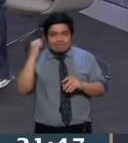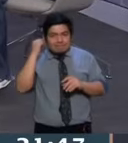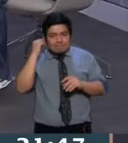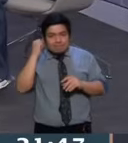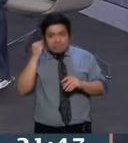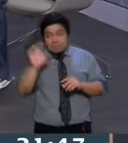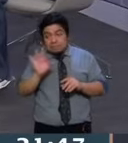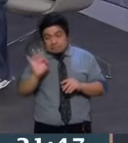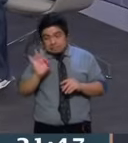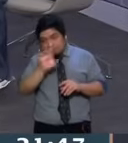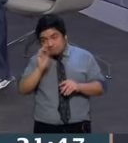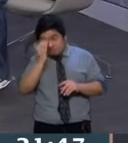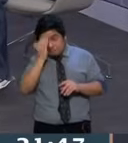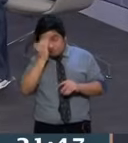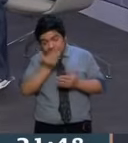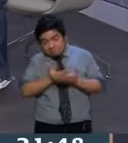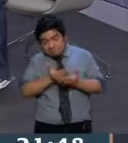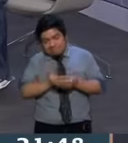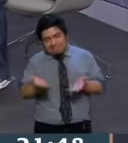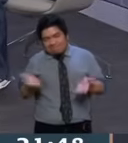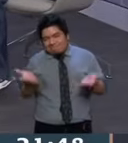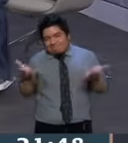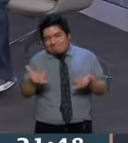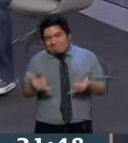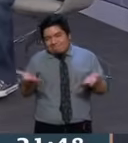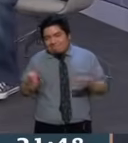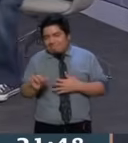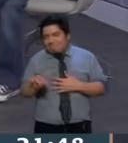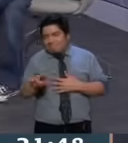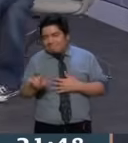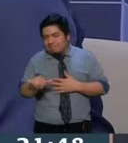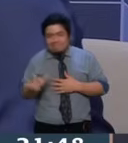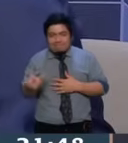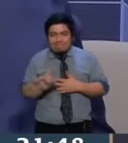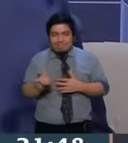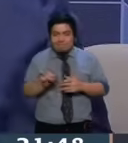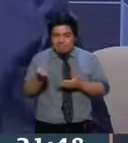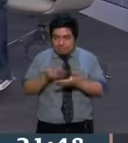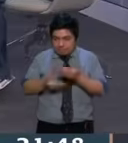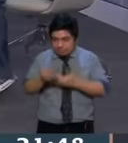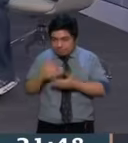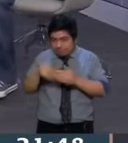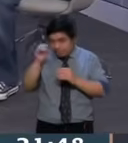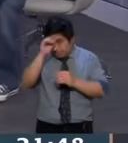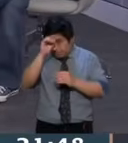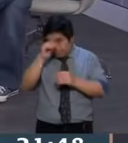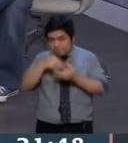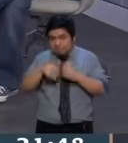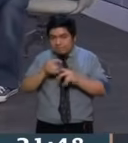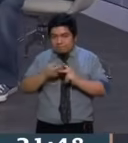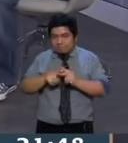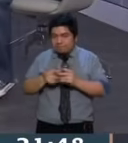decir- reconocer Ay, Daniela. quiénes O sea, están honestamente, como yo respiran. les quiero compartir algo como una reflexión. Desde que empezaron